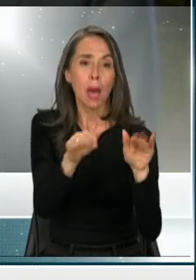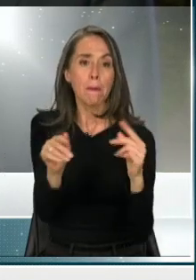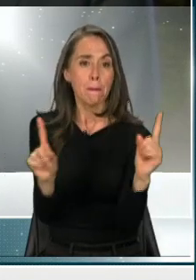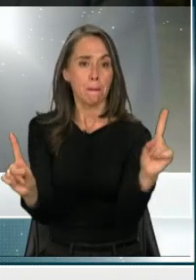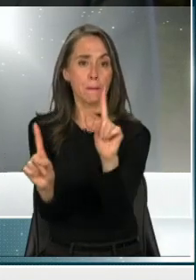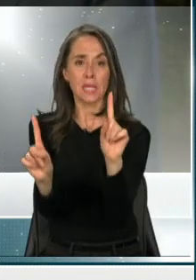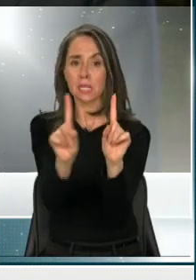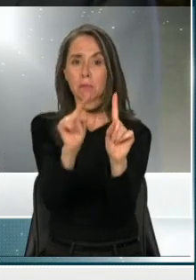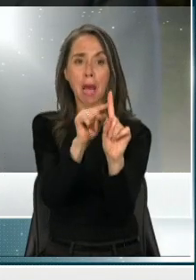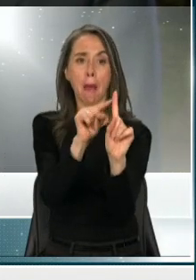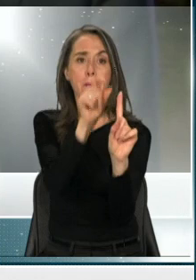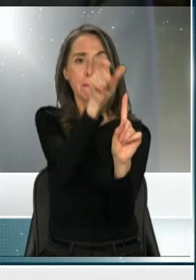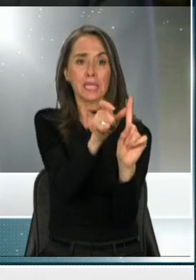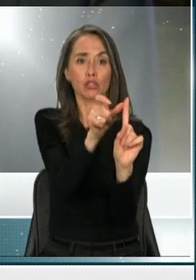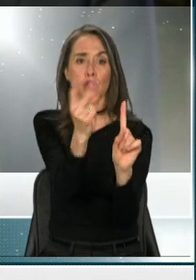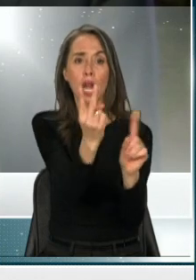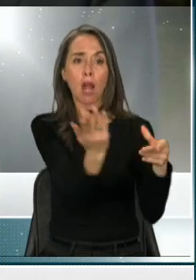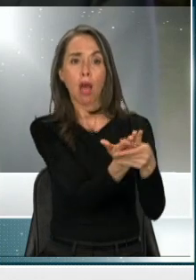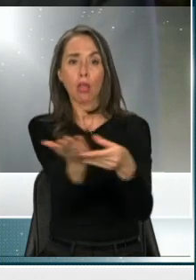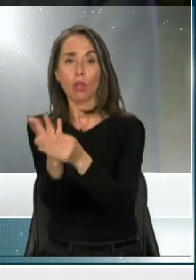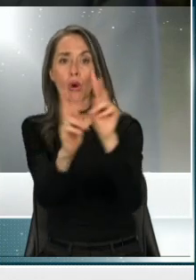protagonista en ambos casos